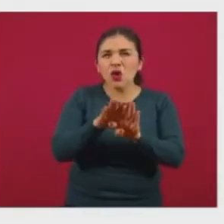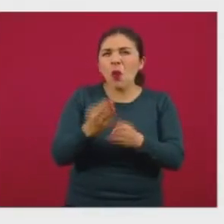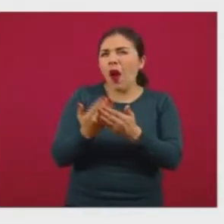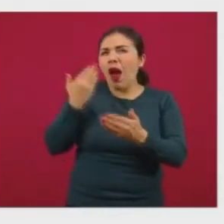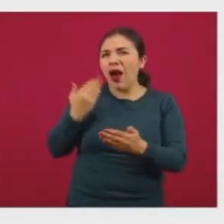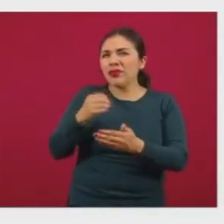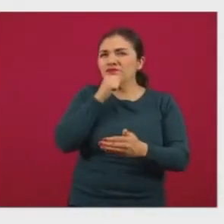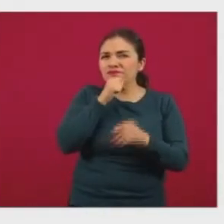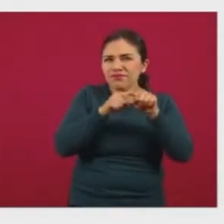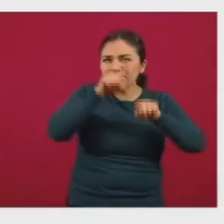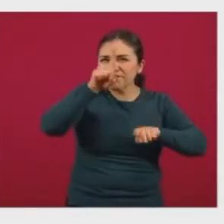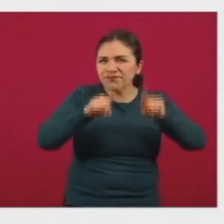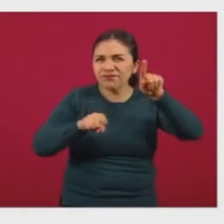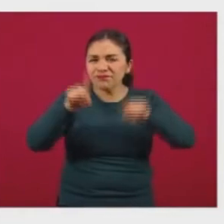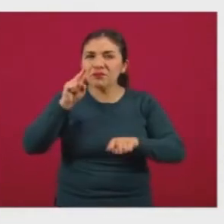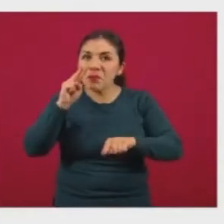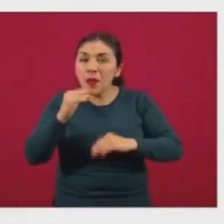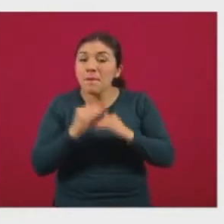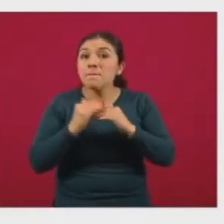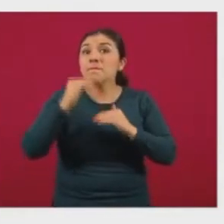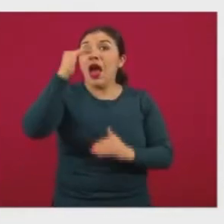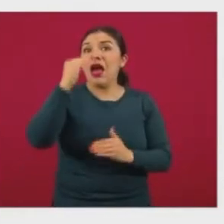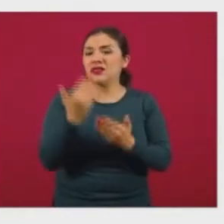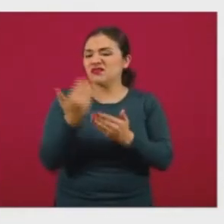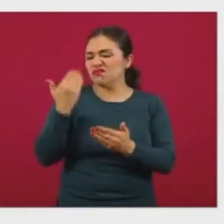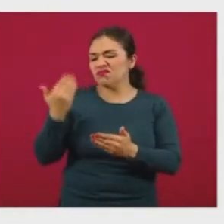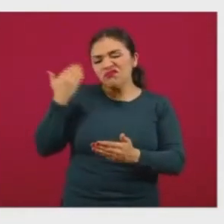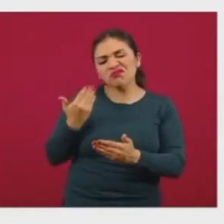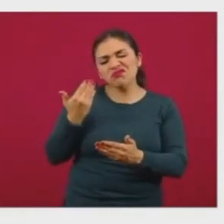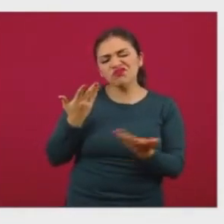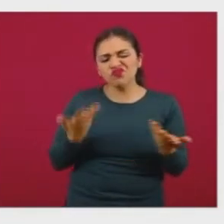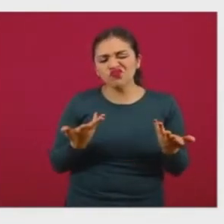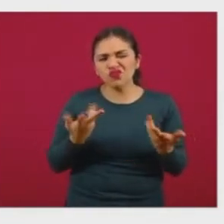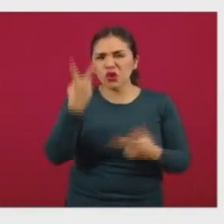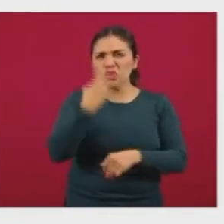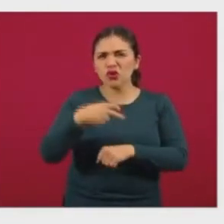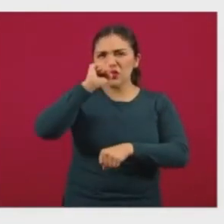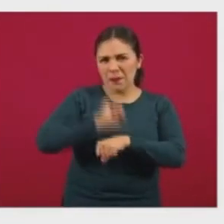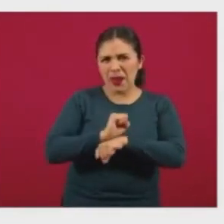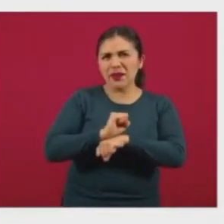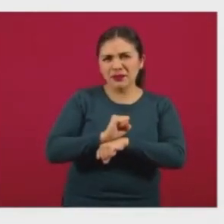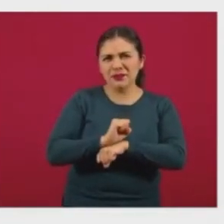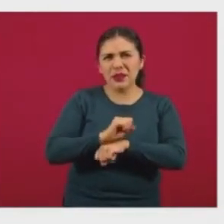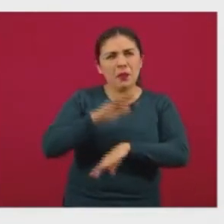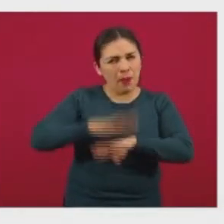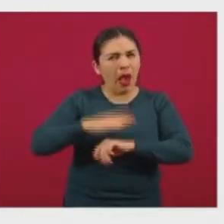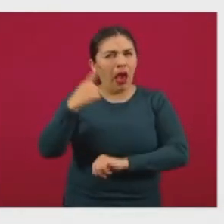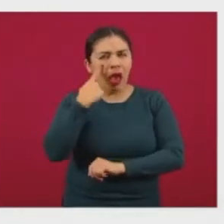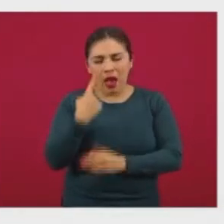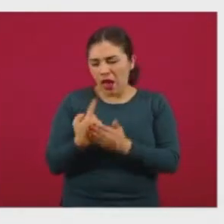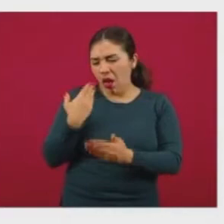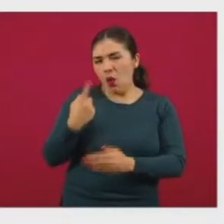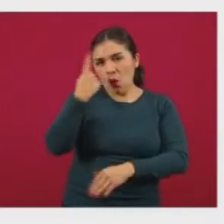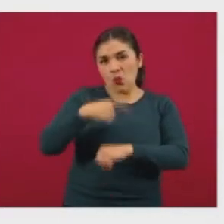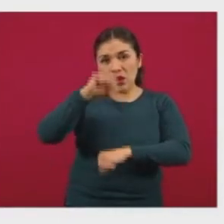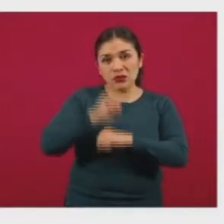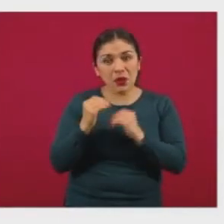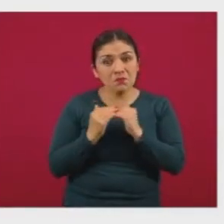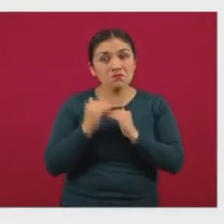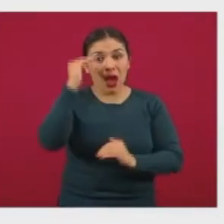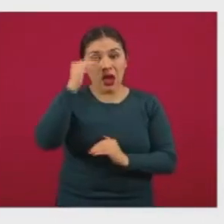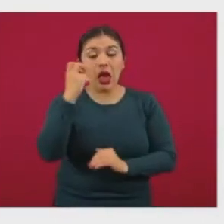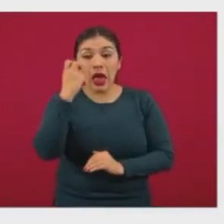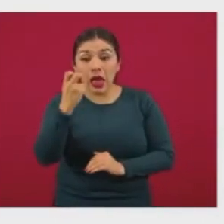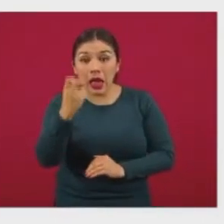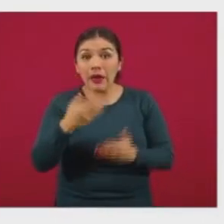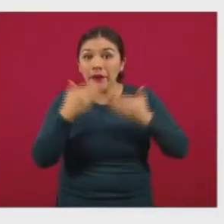gráfica precisamente como un incremento en las últimas 2 semanas, o sobre todo en la última semana, este crecimiento,